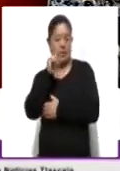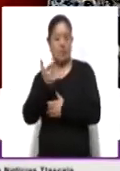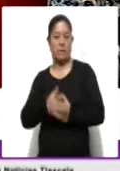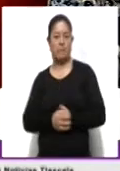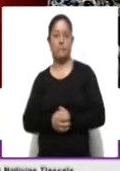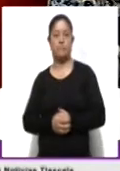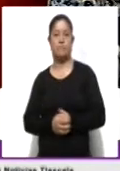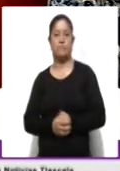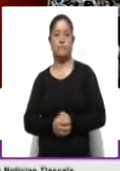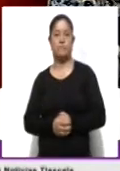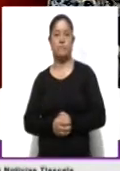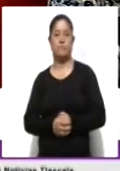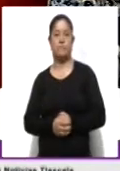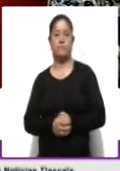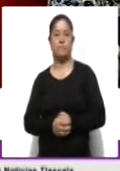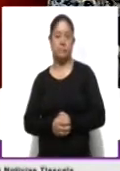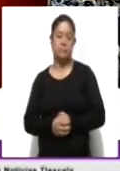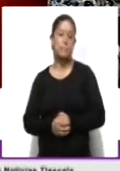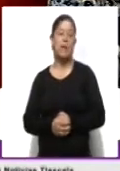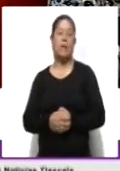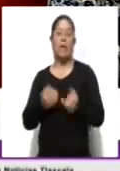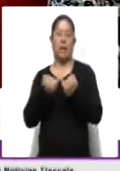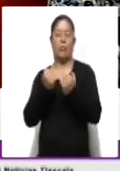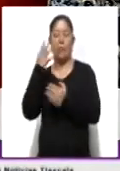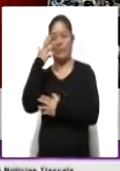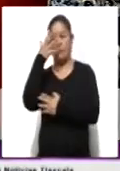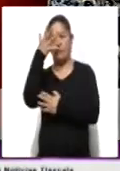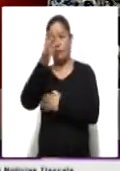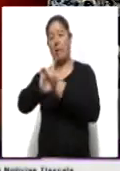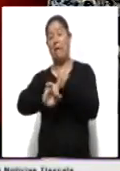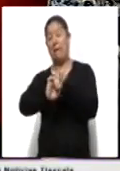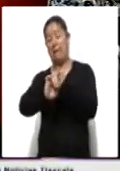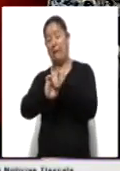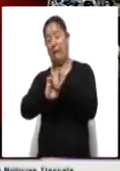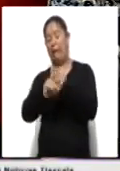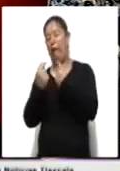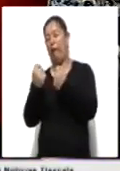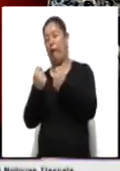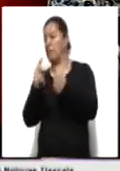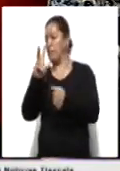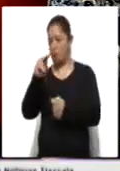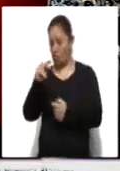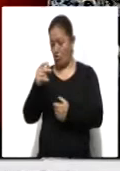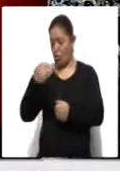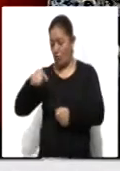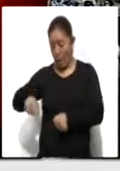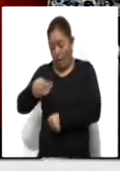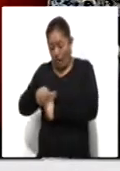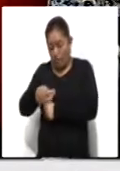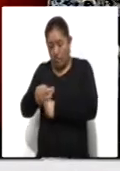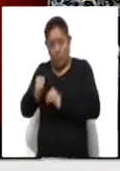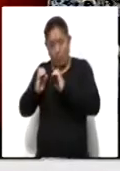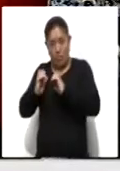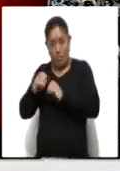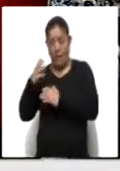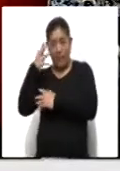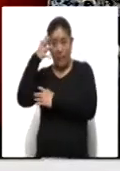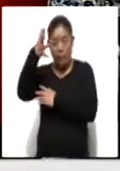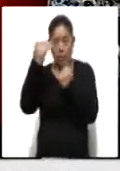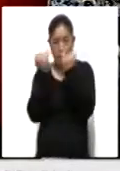las necesidades de las generaciones futuras. Se basa en tres ejes principales que